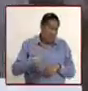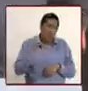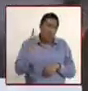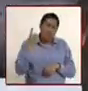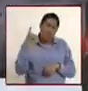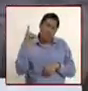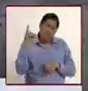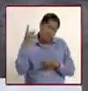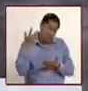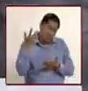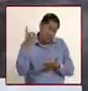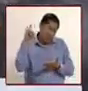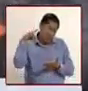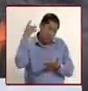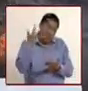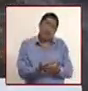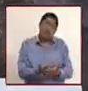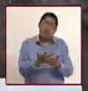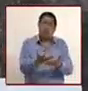llamites.